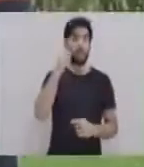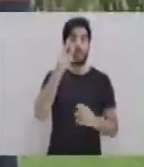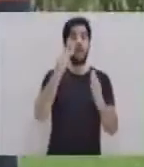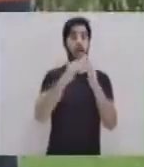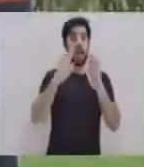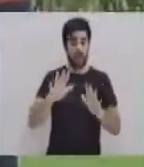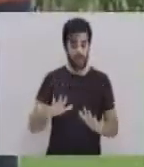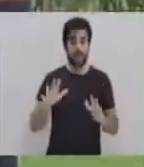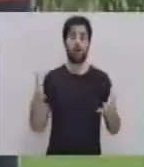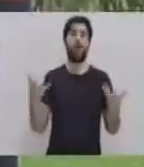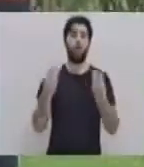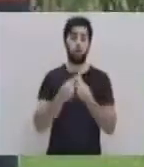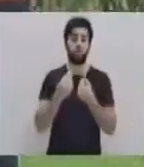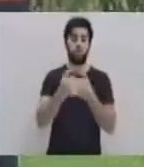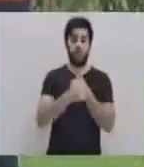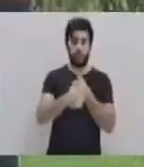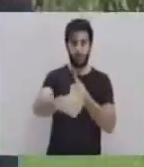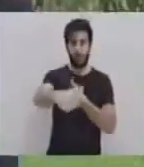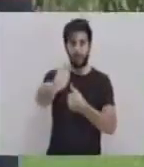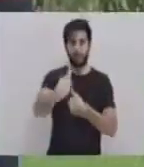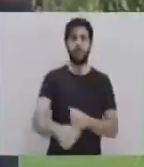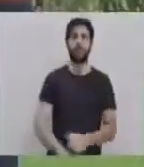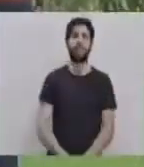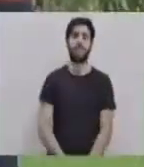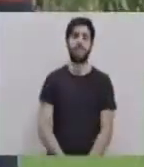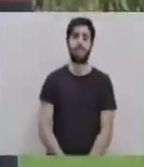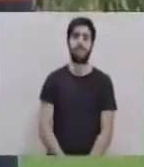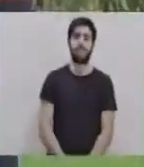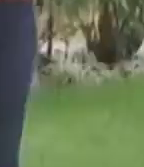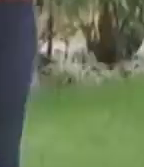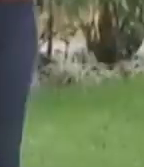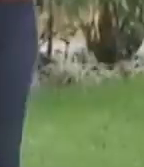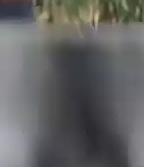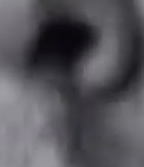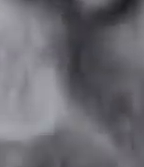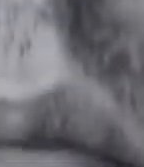nosotros. Recuerden quedarse en casa y que juntos saldremos adelante.